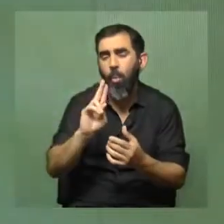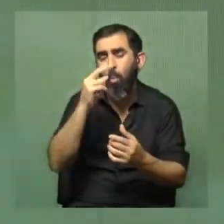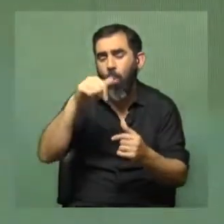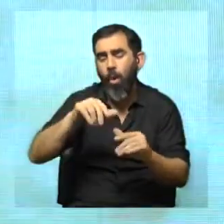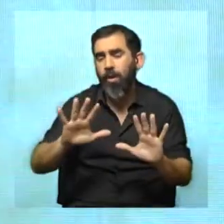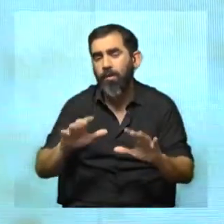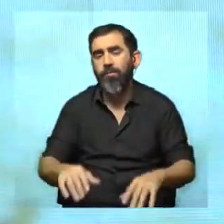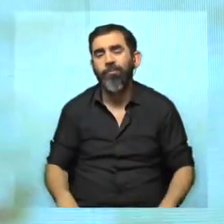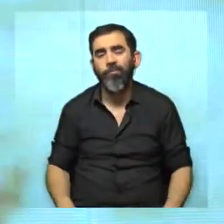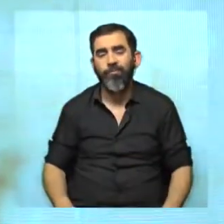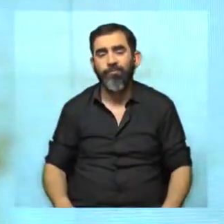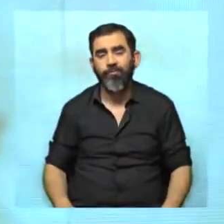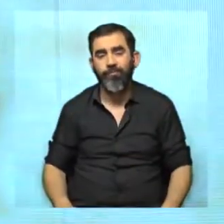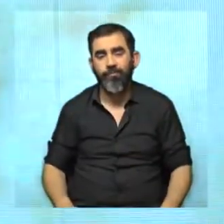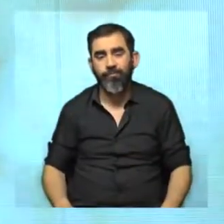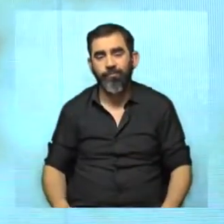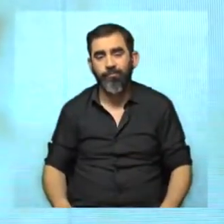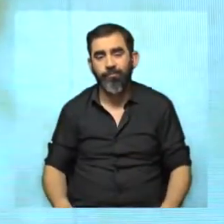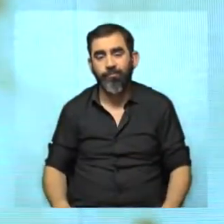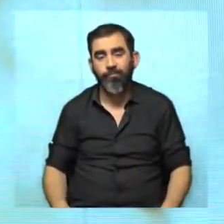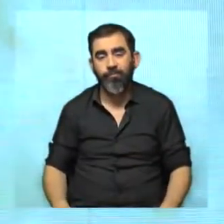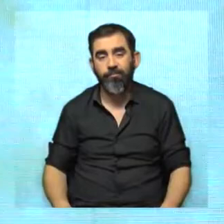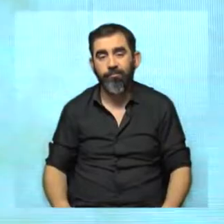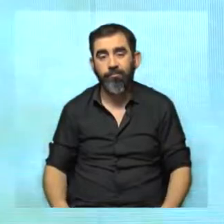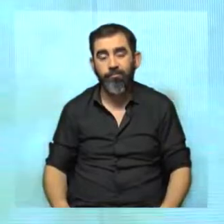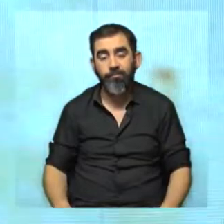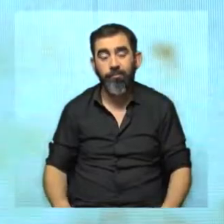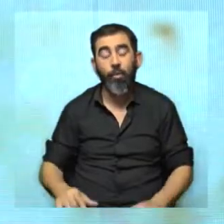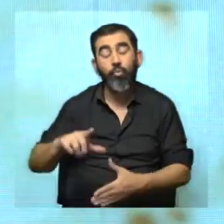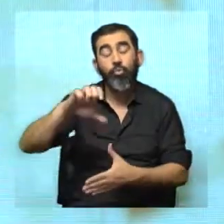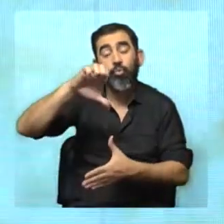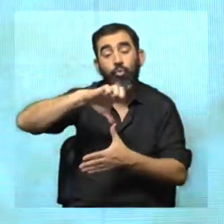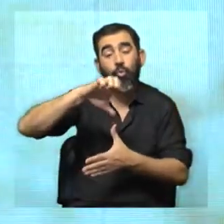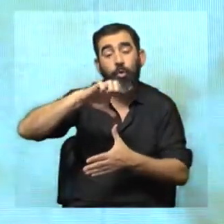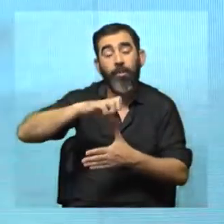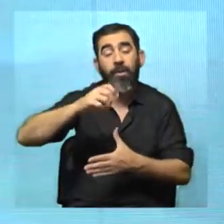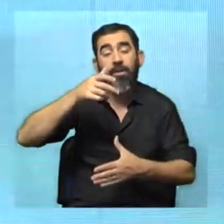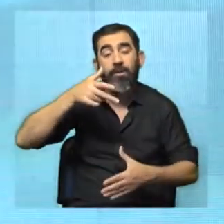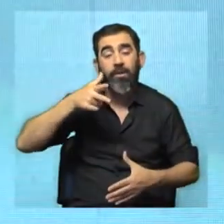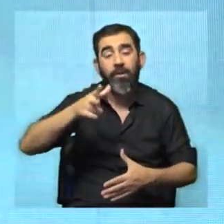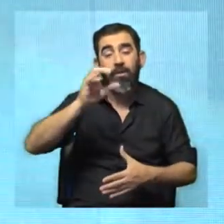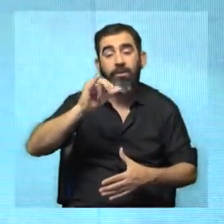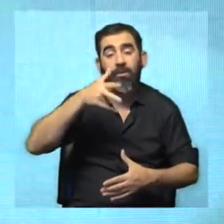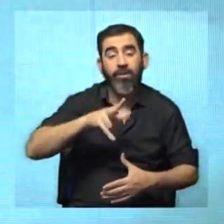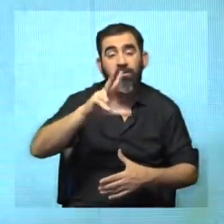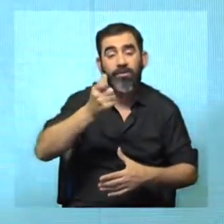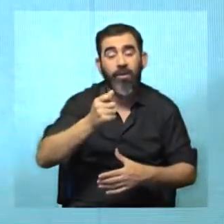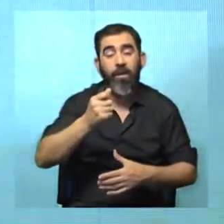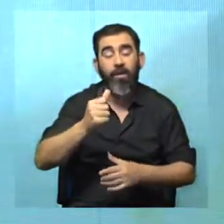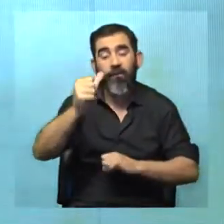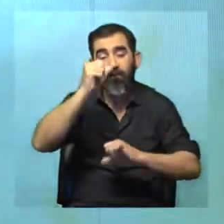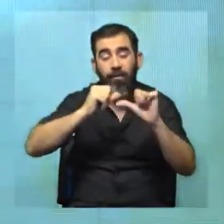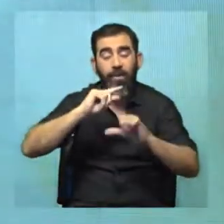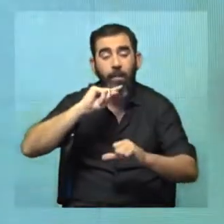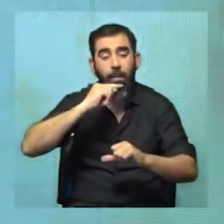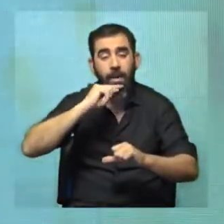mundo? Y fermentados de acá, de Sudamérica, por ejemplo, la chicha, que es una bebida fermentada con maíz. En